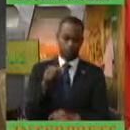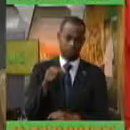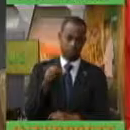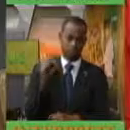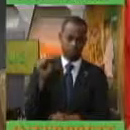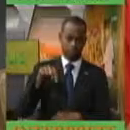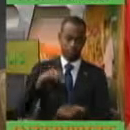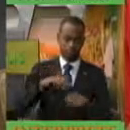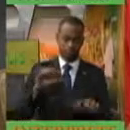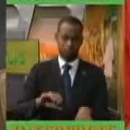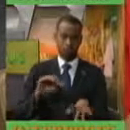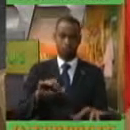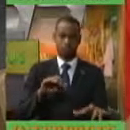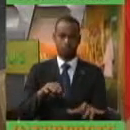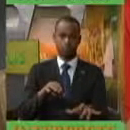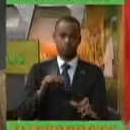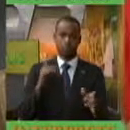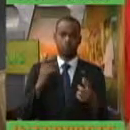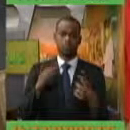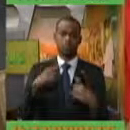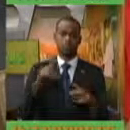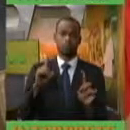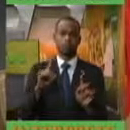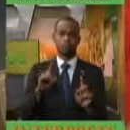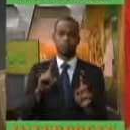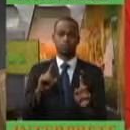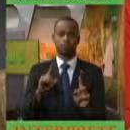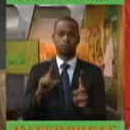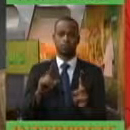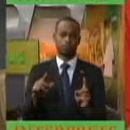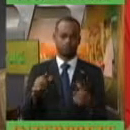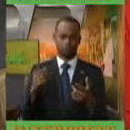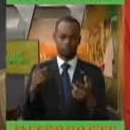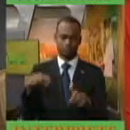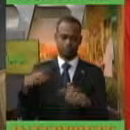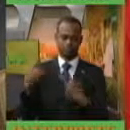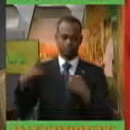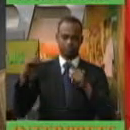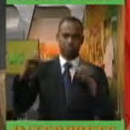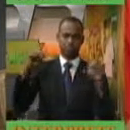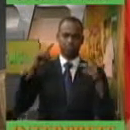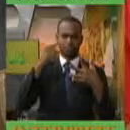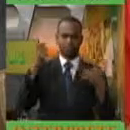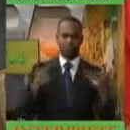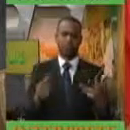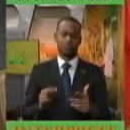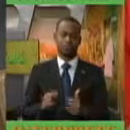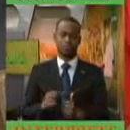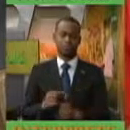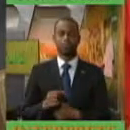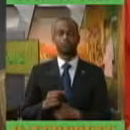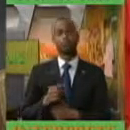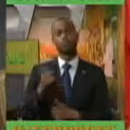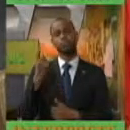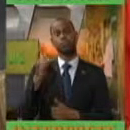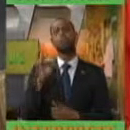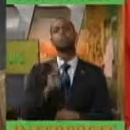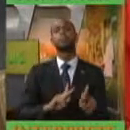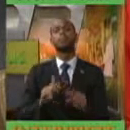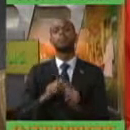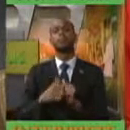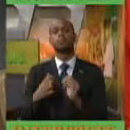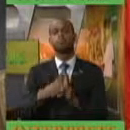próxima gestión, lograr, valga la redundancia, más de lo que hemos logrado, y motivar precisamente a las personas